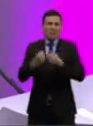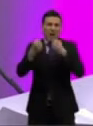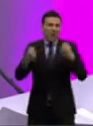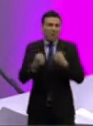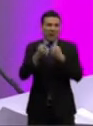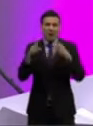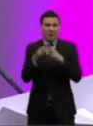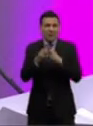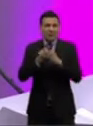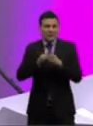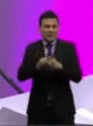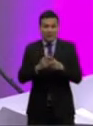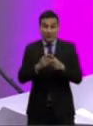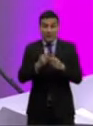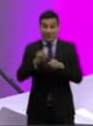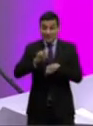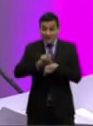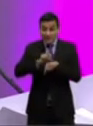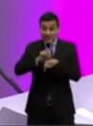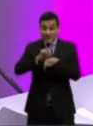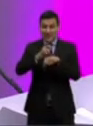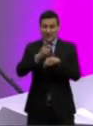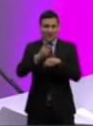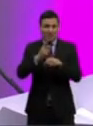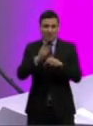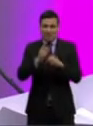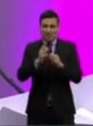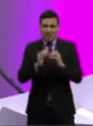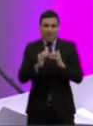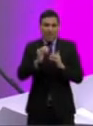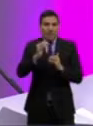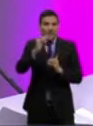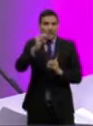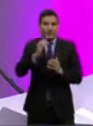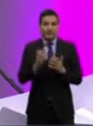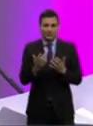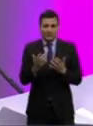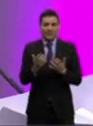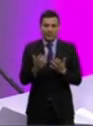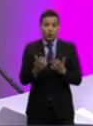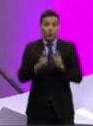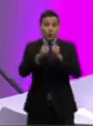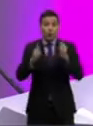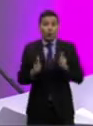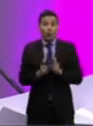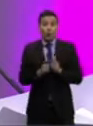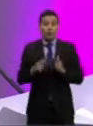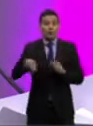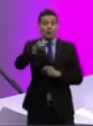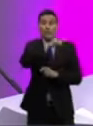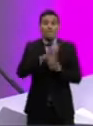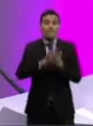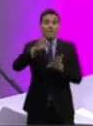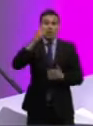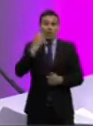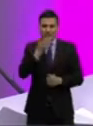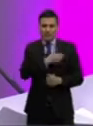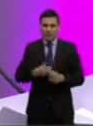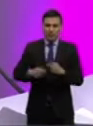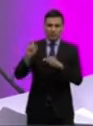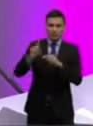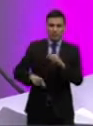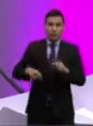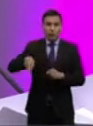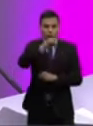solo eso, sino que suben de tono cada día. Hay en las mayorías un mismo objetivo, revocarle el poder al presidente. Pero no nos ponemos de acuerdo